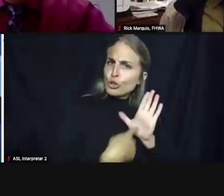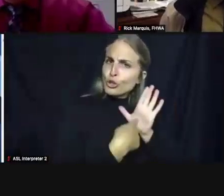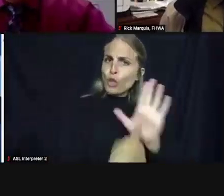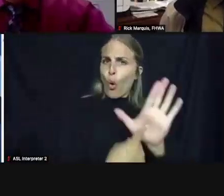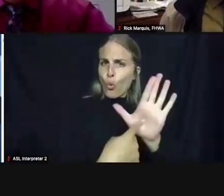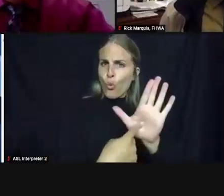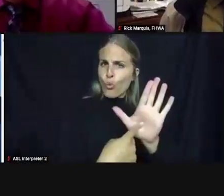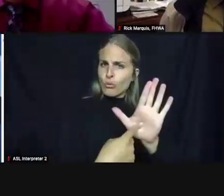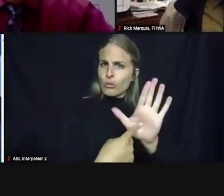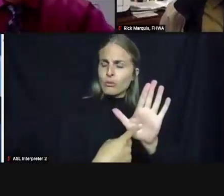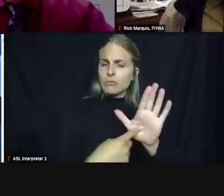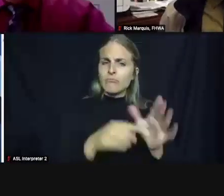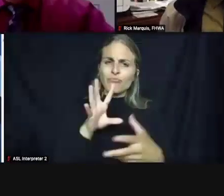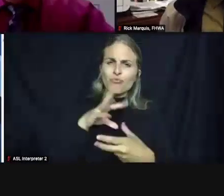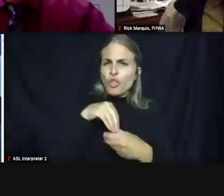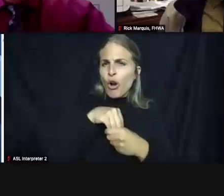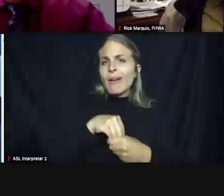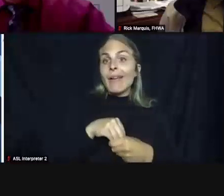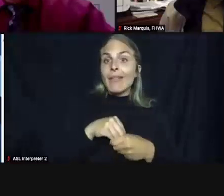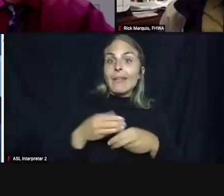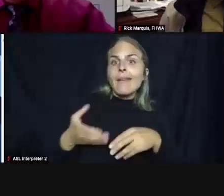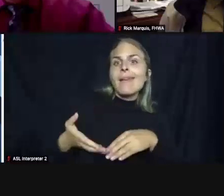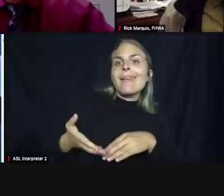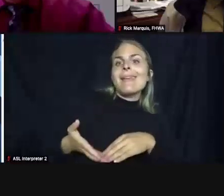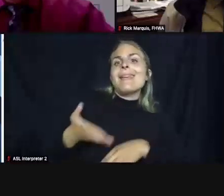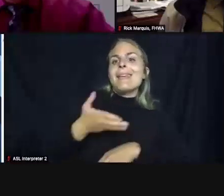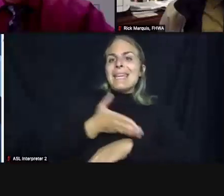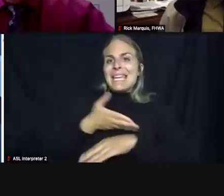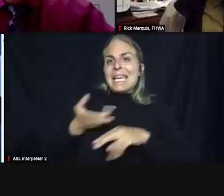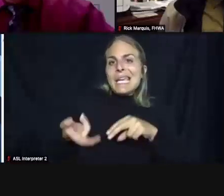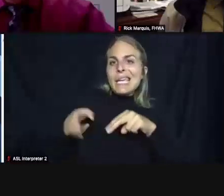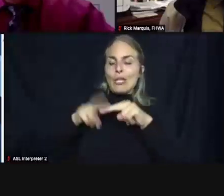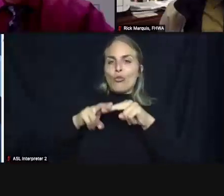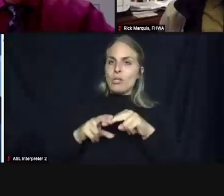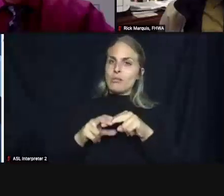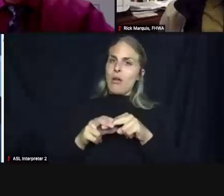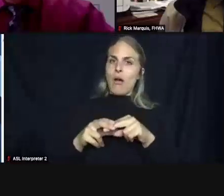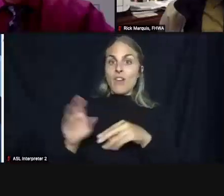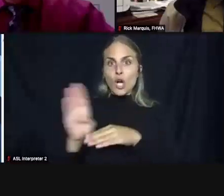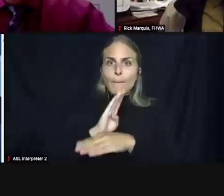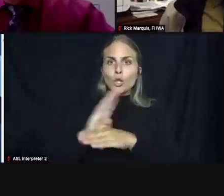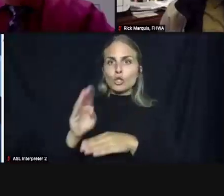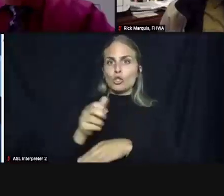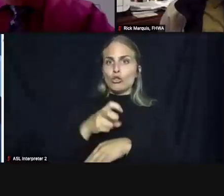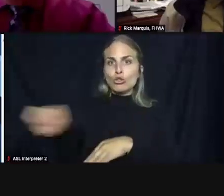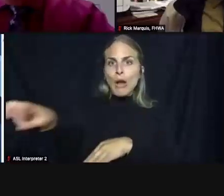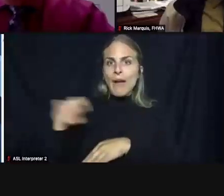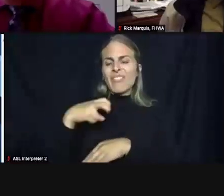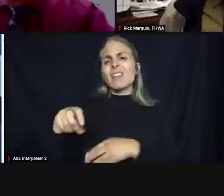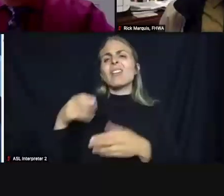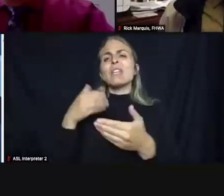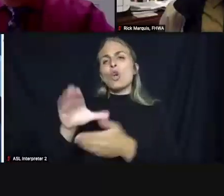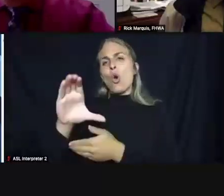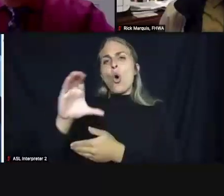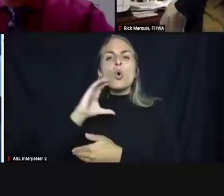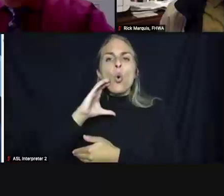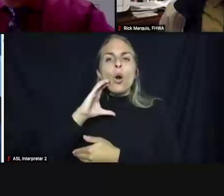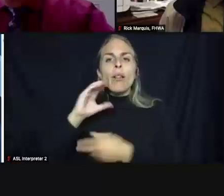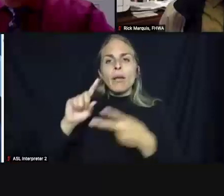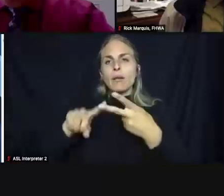mostrado estos estudios en cuanto al aumento de tráfico comercial en la salida de